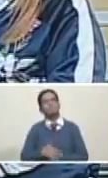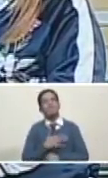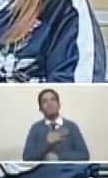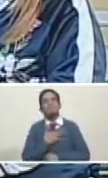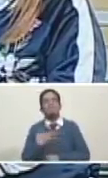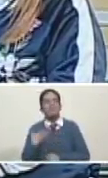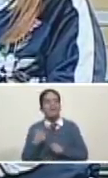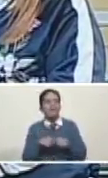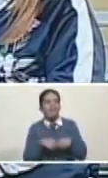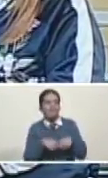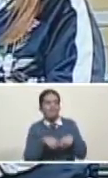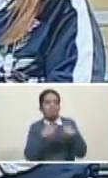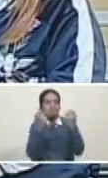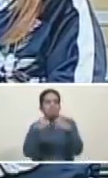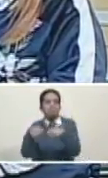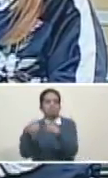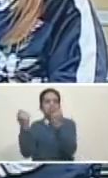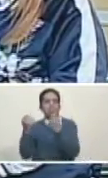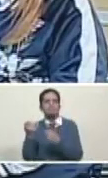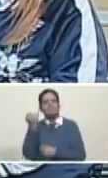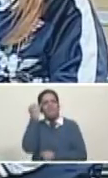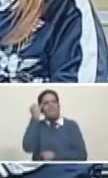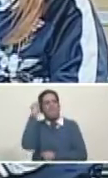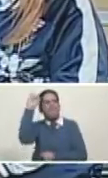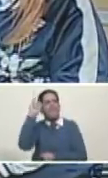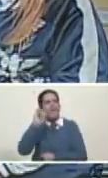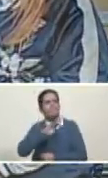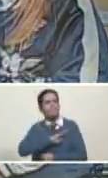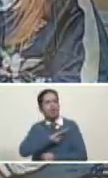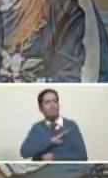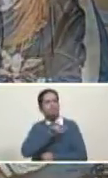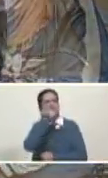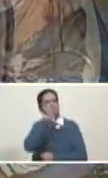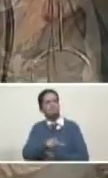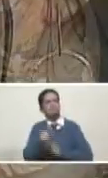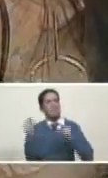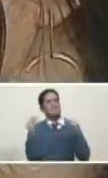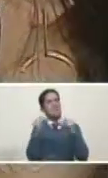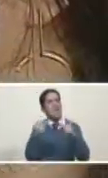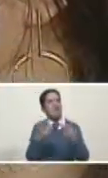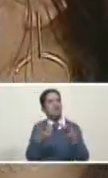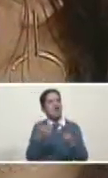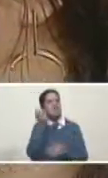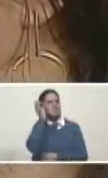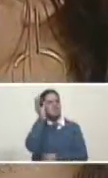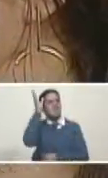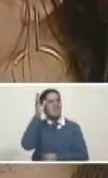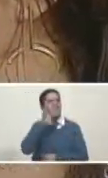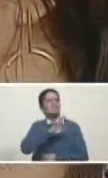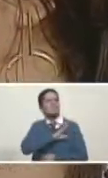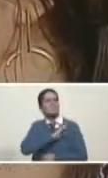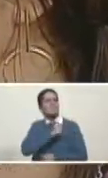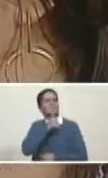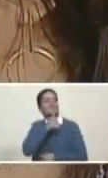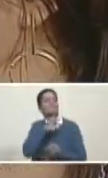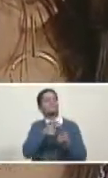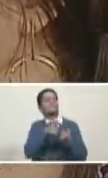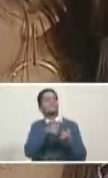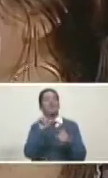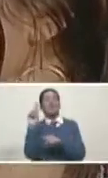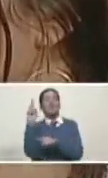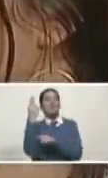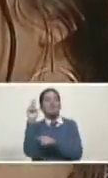perturbar nobles iniciativas de diálogo impulsadas por Uruguay, México, con el apoyo